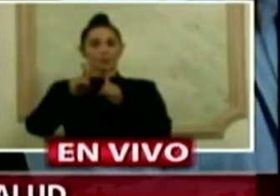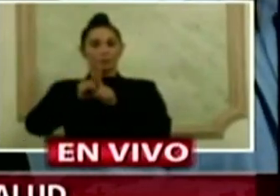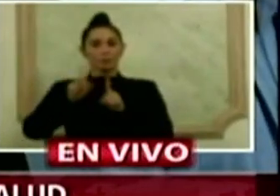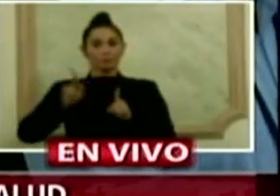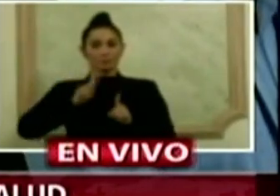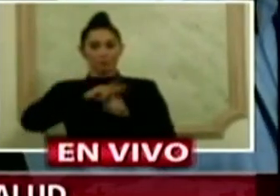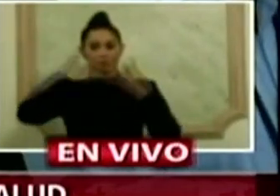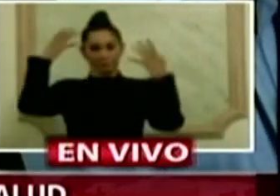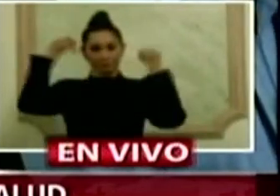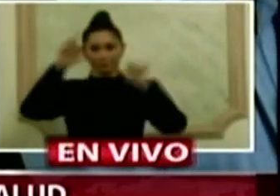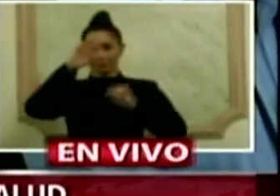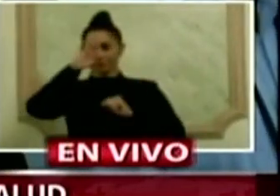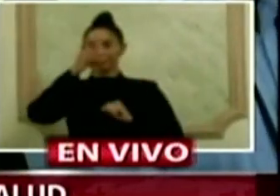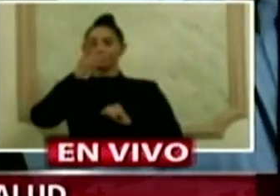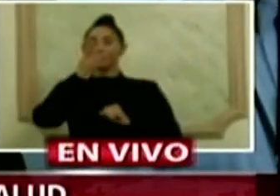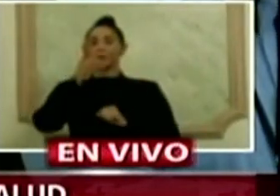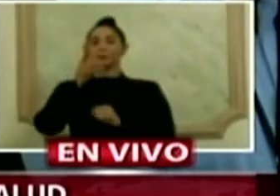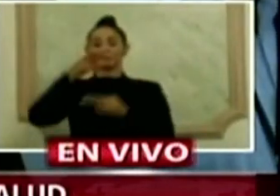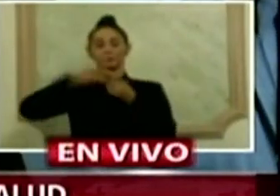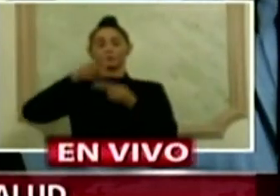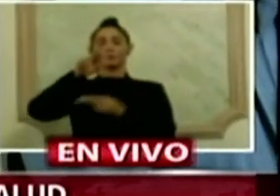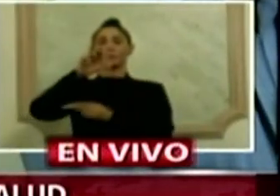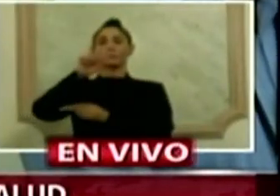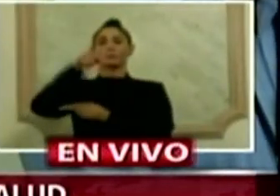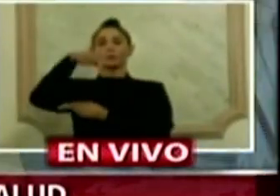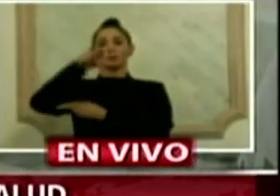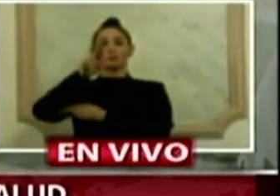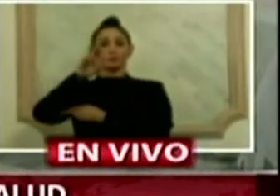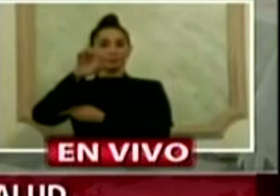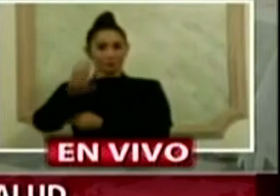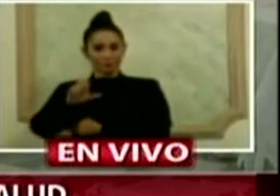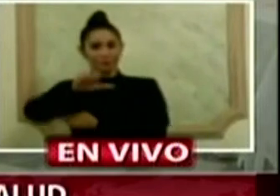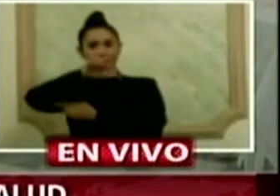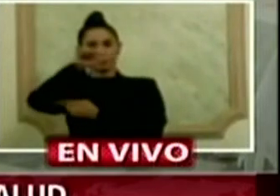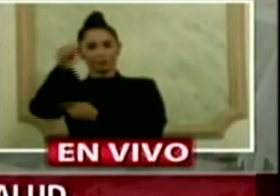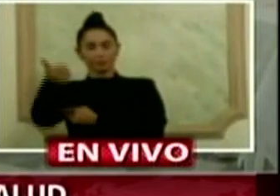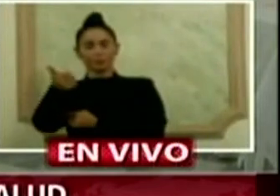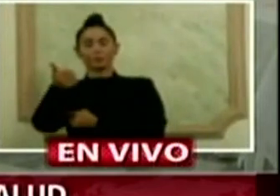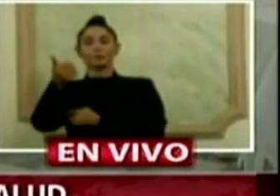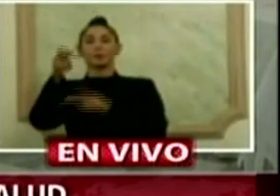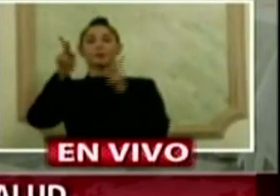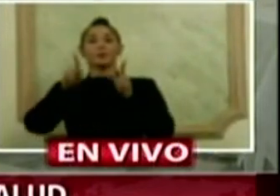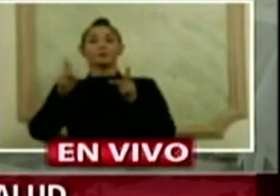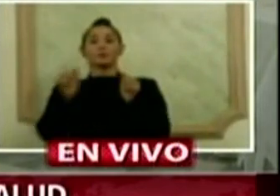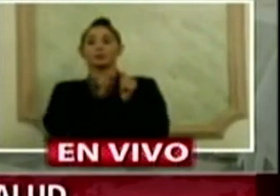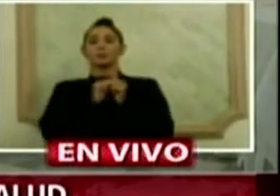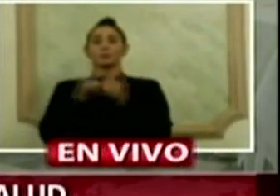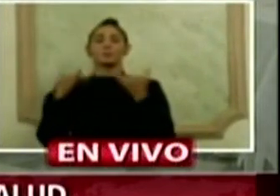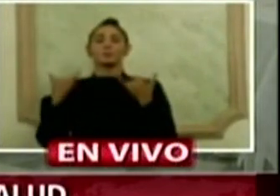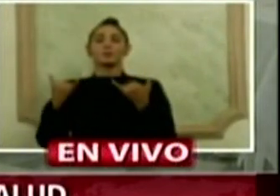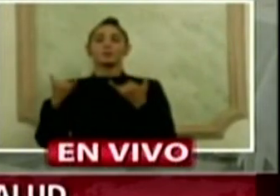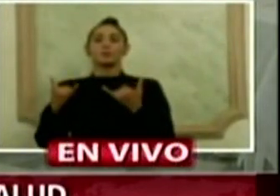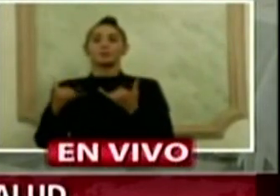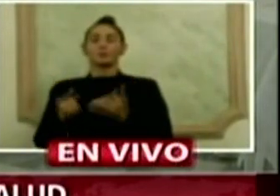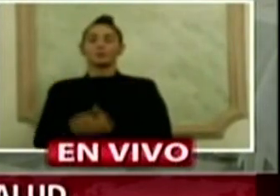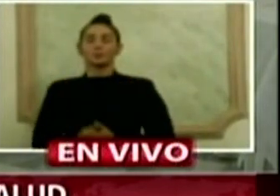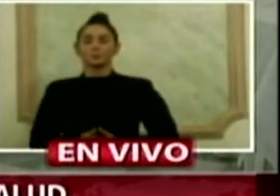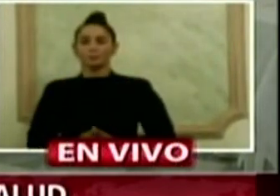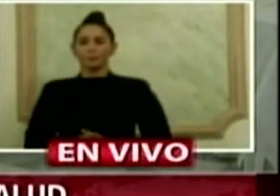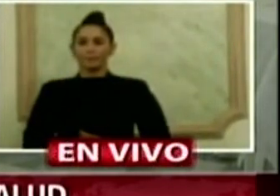República Dominicana, Raquel Peña, y demás autoridades. Con esto llegamos al fin de esta actividad y, como dijimos